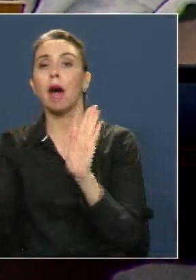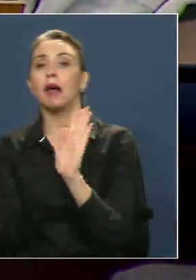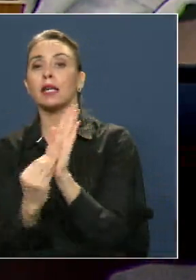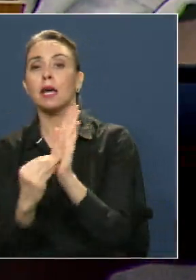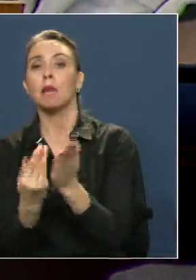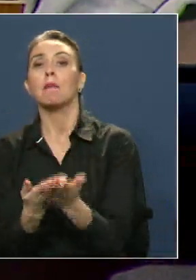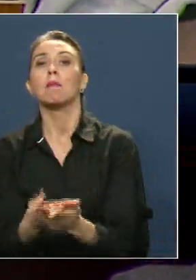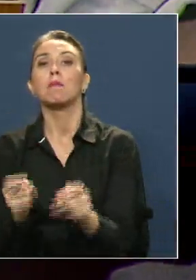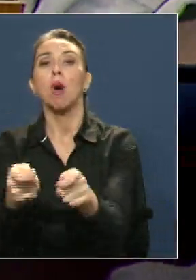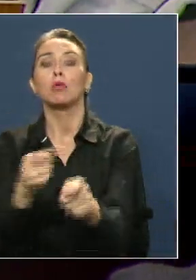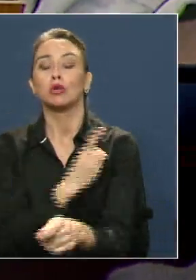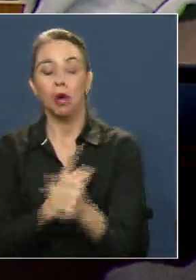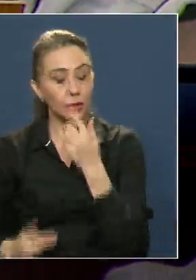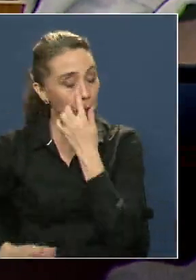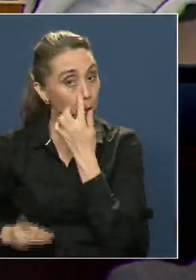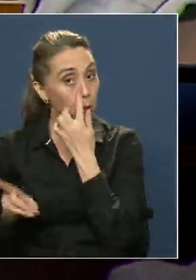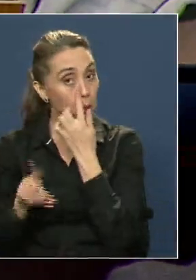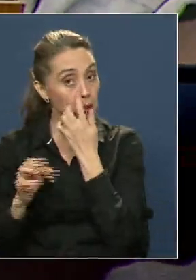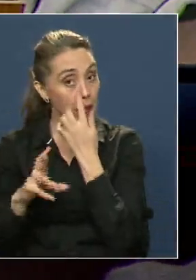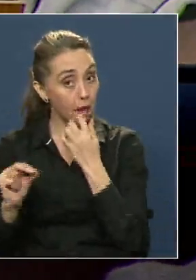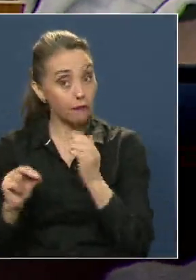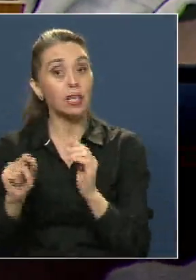Zafirio.